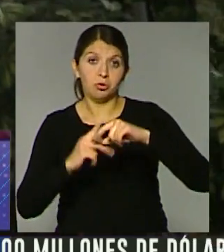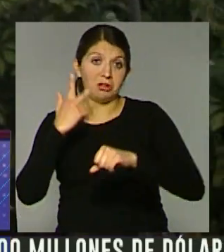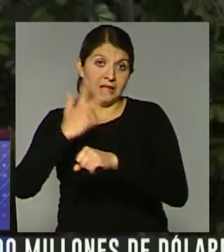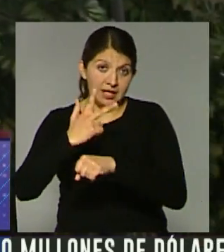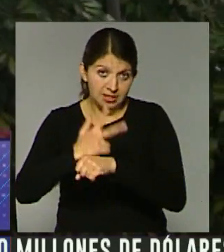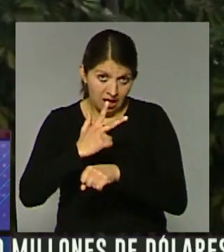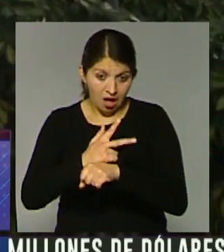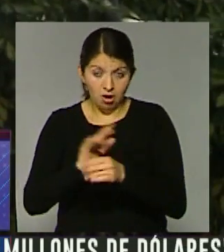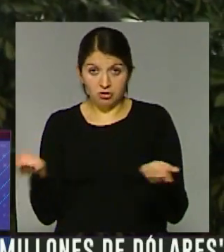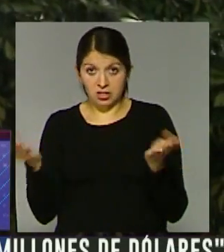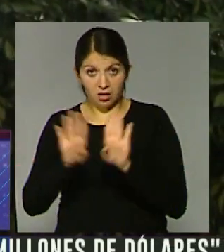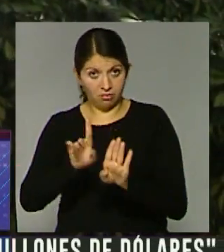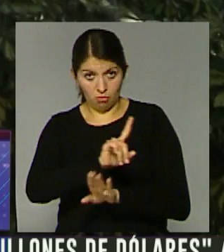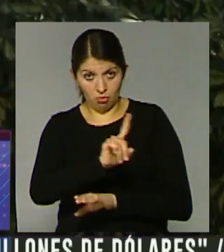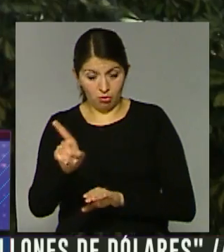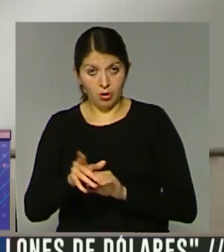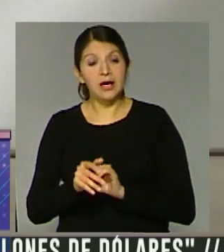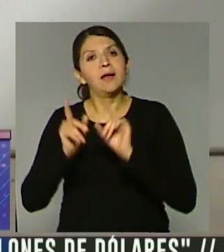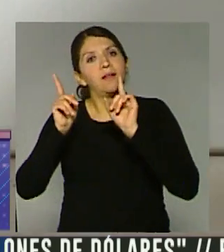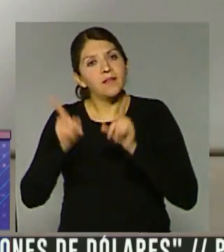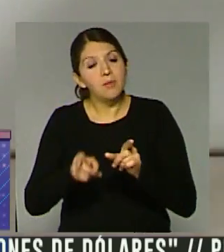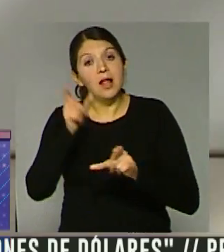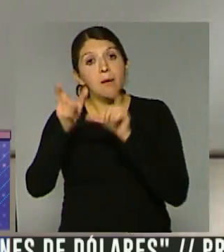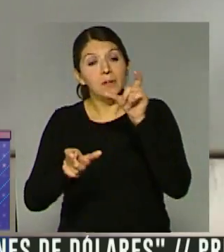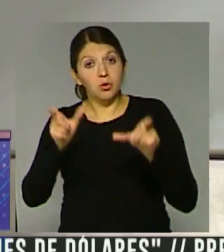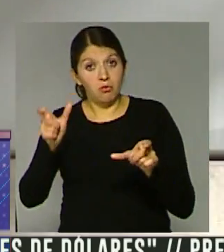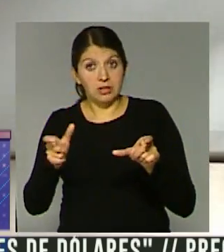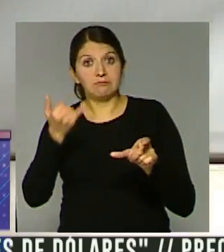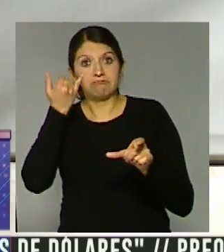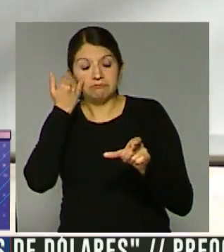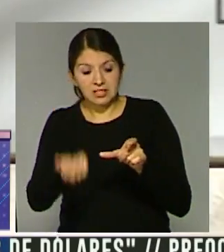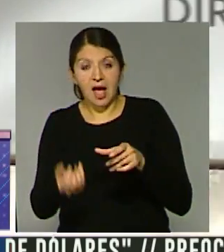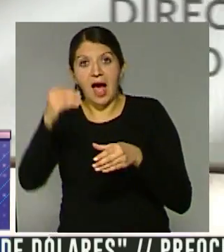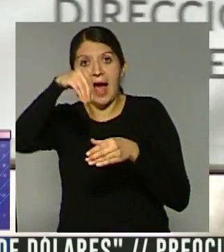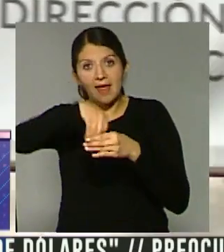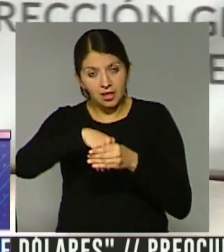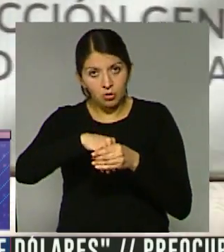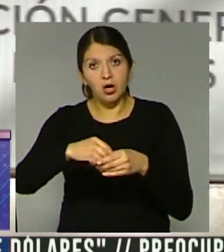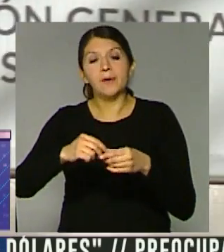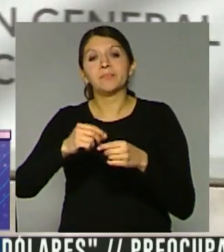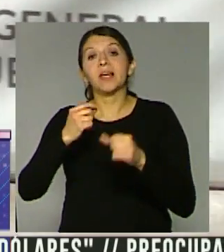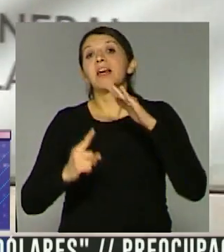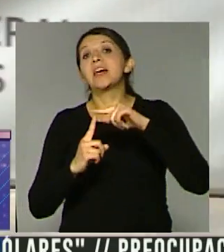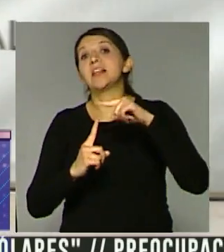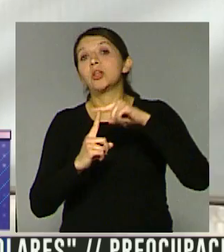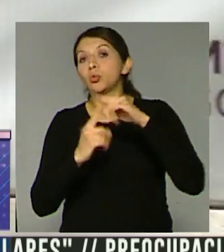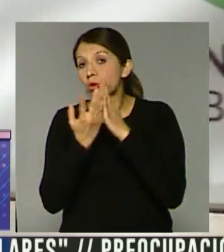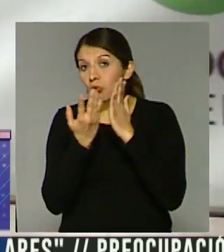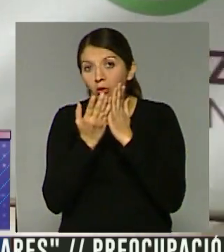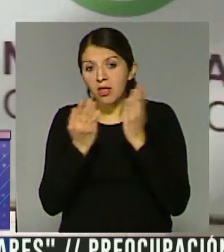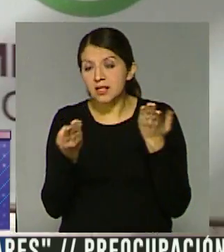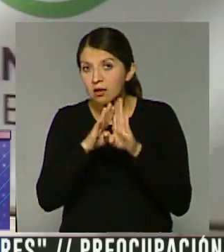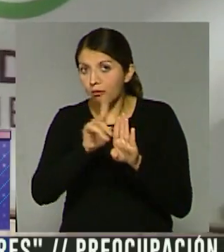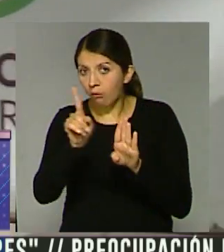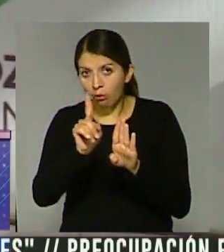funcionamiento y en la gente que está allá en cualquiera de las carreras tiene absoluta continuidad en las carreras, ¿no? Lo que pasa es que las carreras